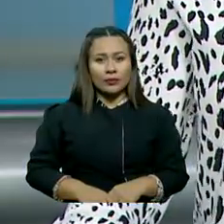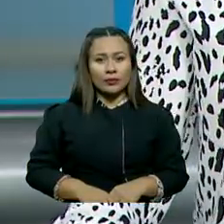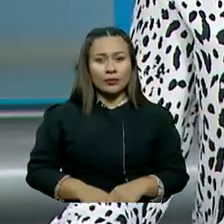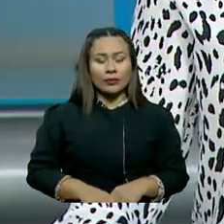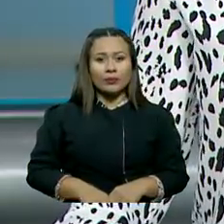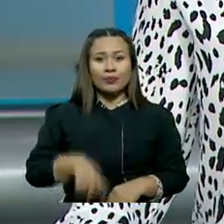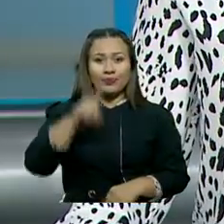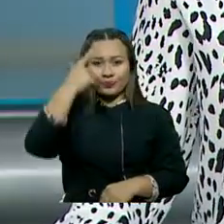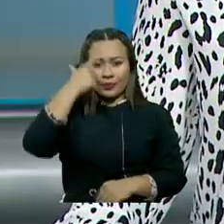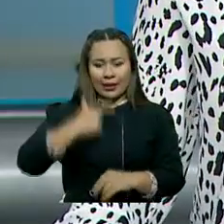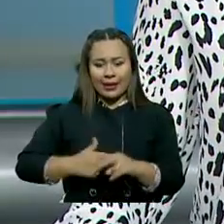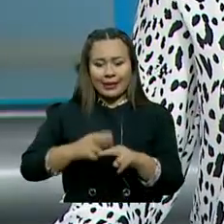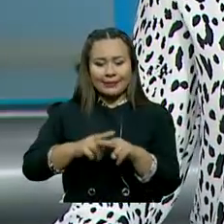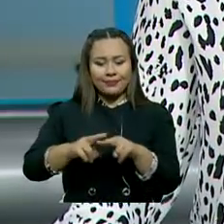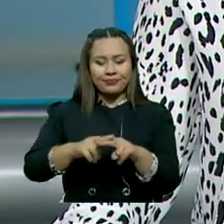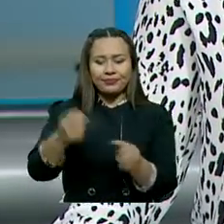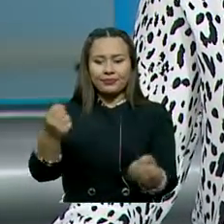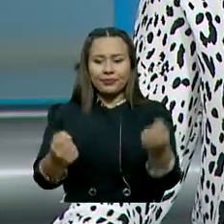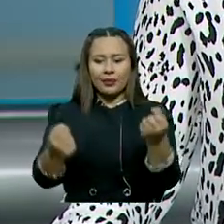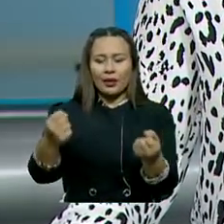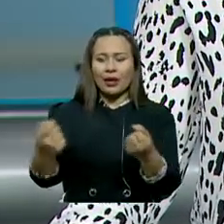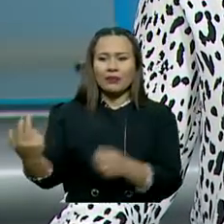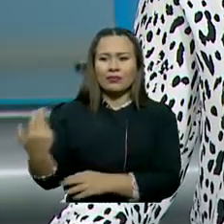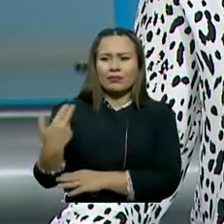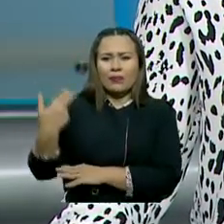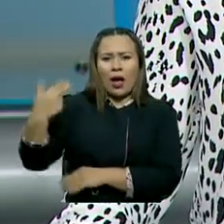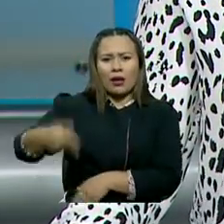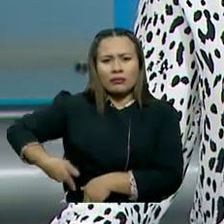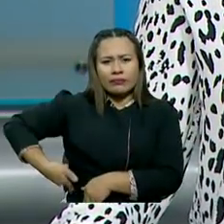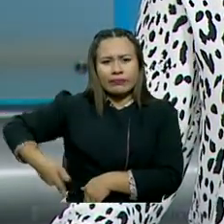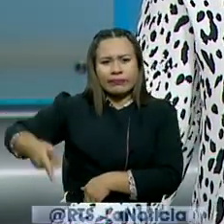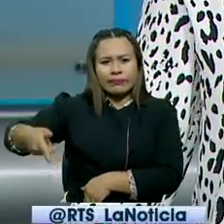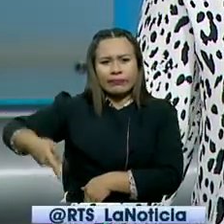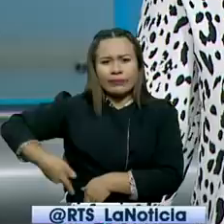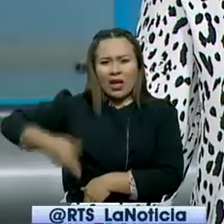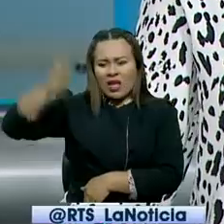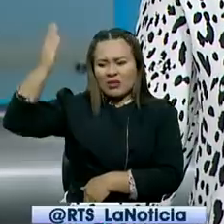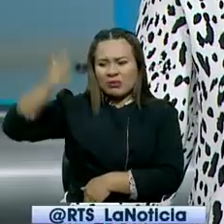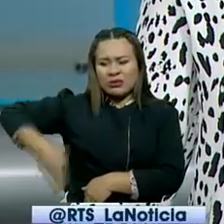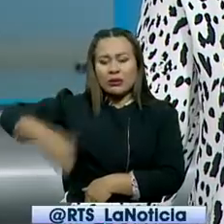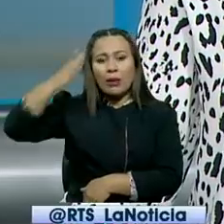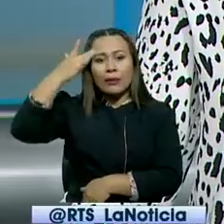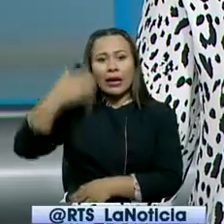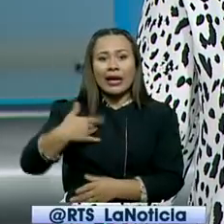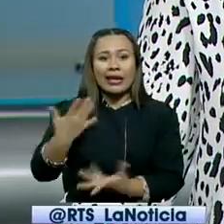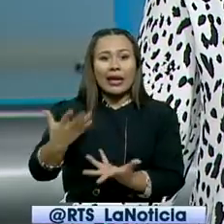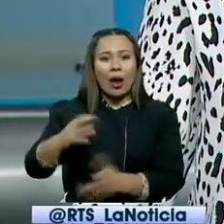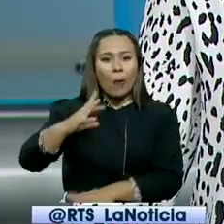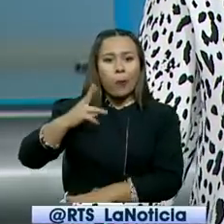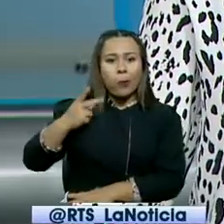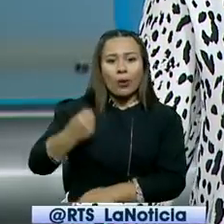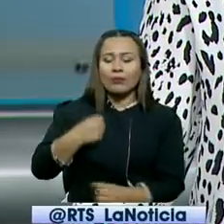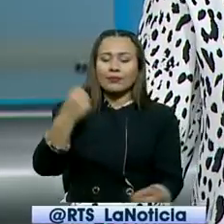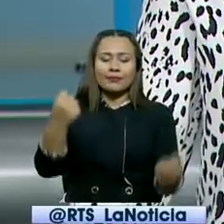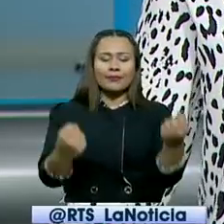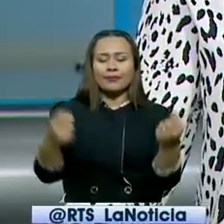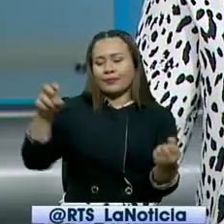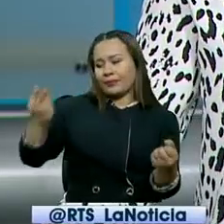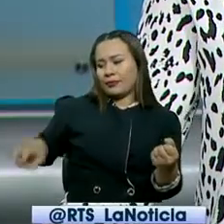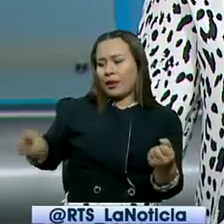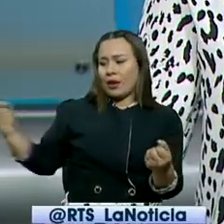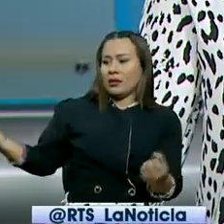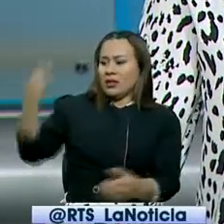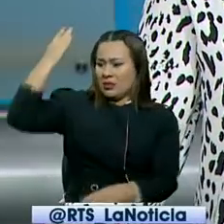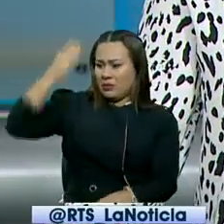Un taxista informal resultó herido tras ser atacado por supuestos pasajeros que le robaron mientras hacía una carrera en Guayaquil. Los